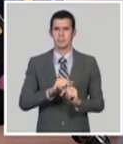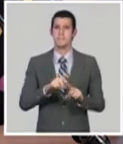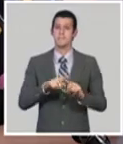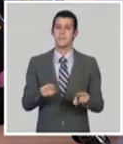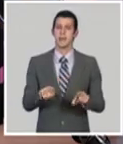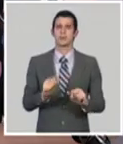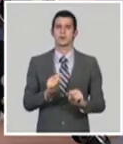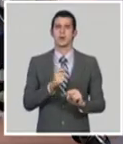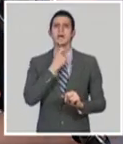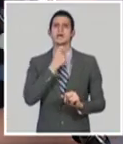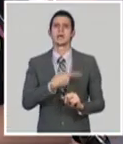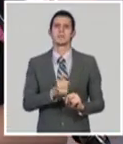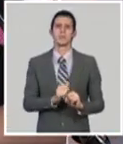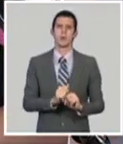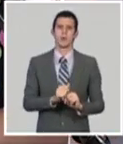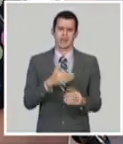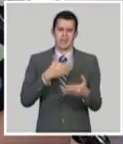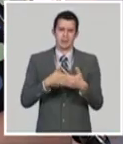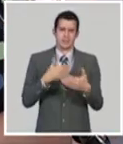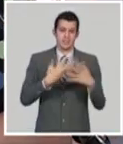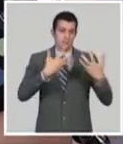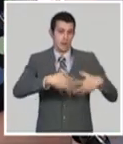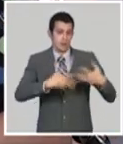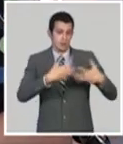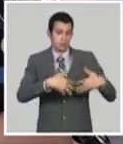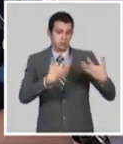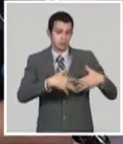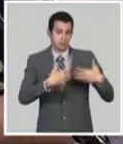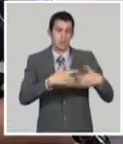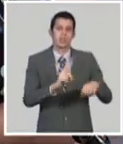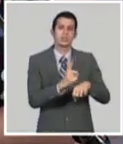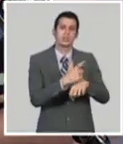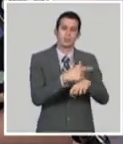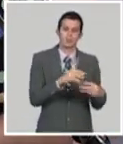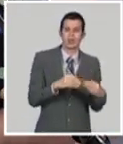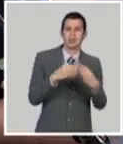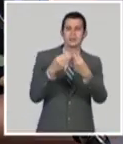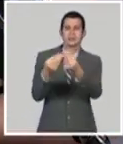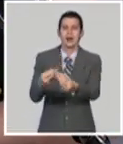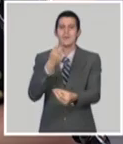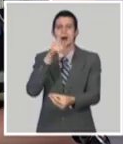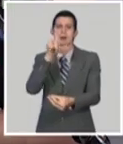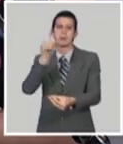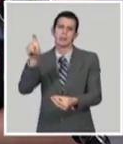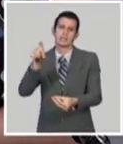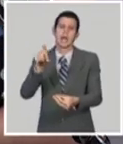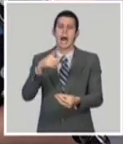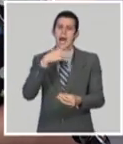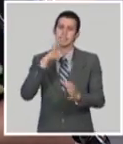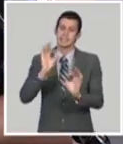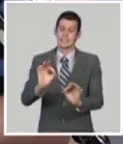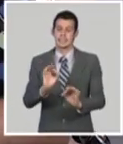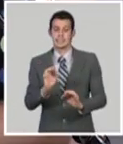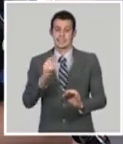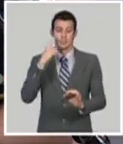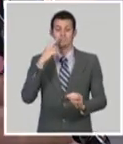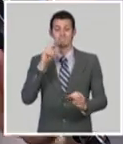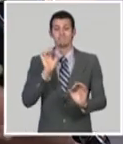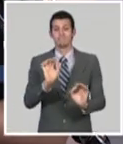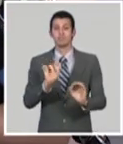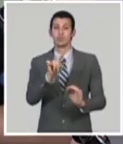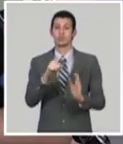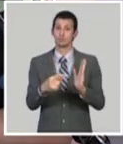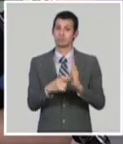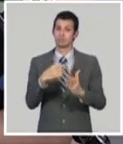productor como a las empresas de farmacia es decir ha habido una reacción en las empresas que